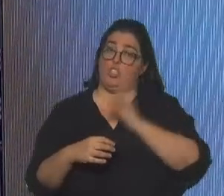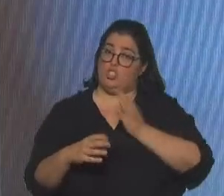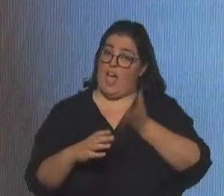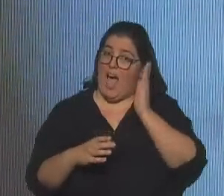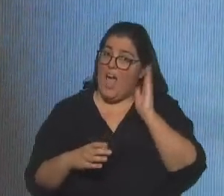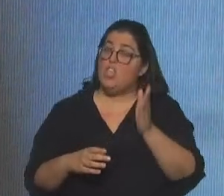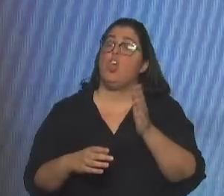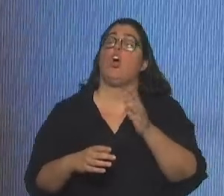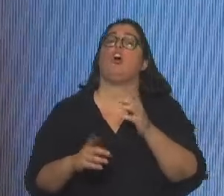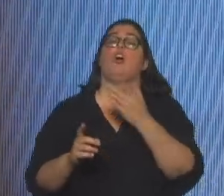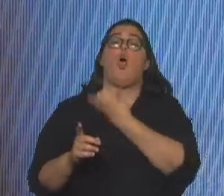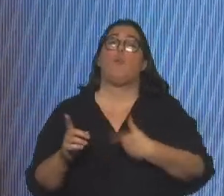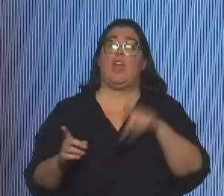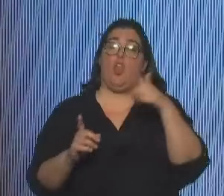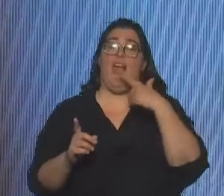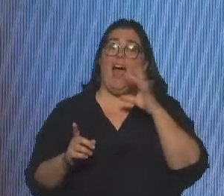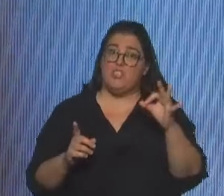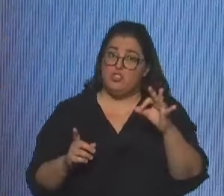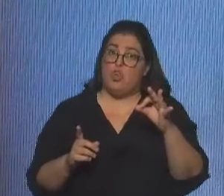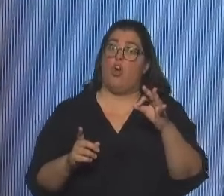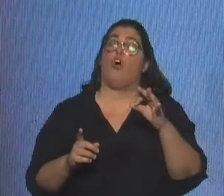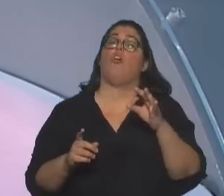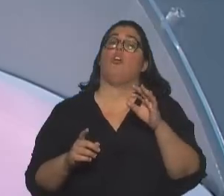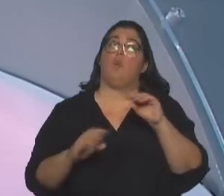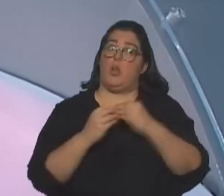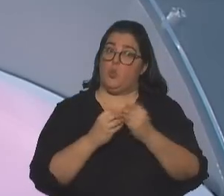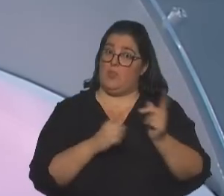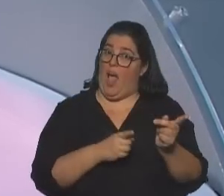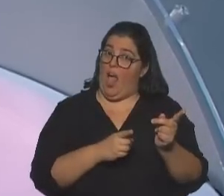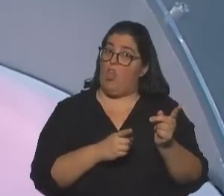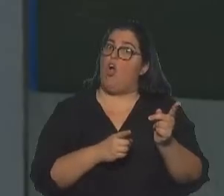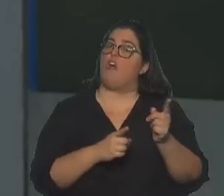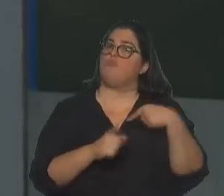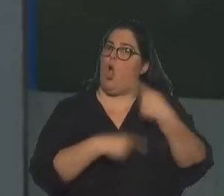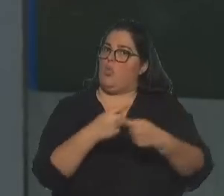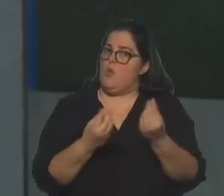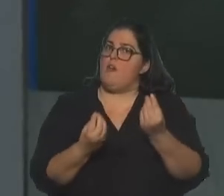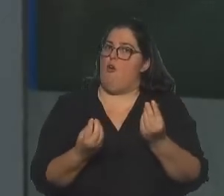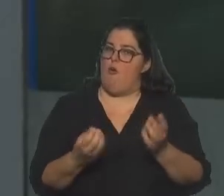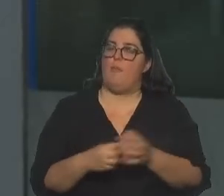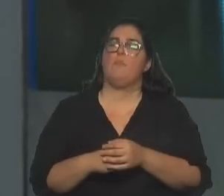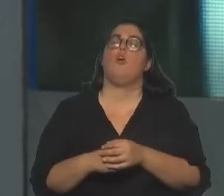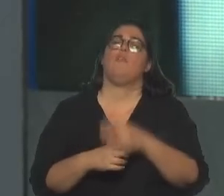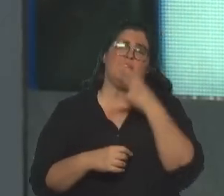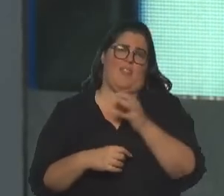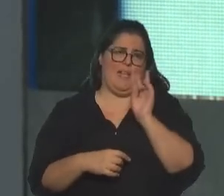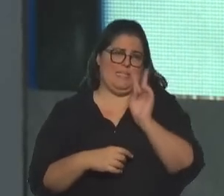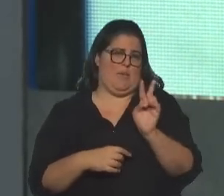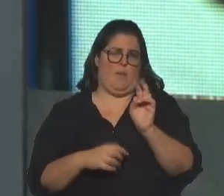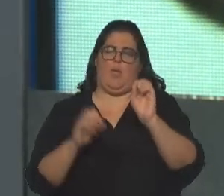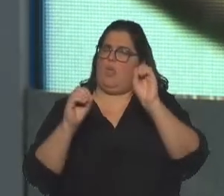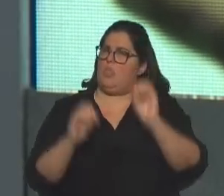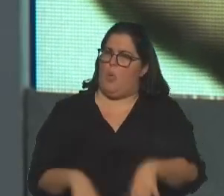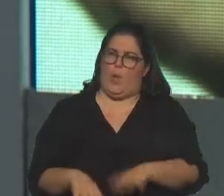del gobierno de Lasso con estos resultados. Sí, así es. La verdad es que demuestra una debilidad. Pareciera